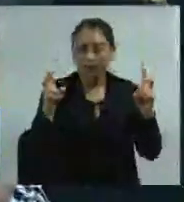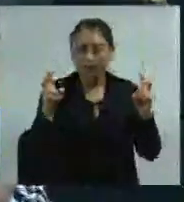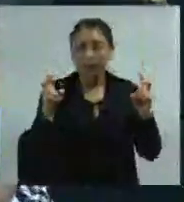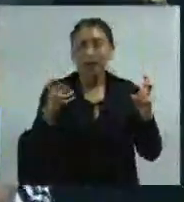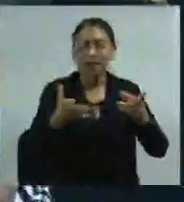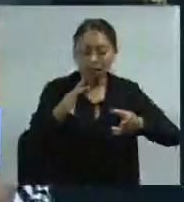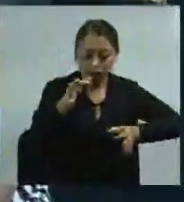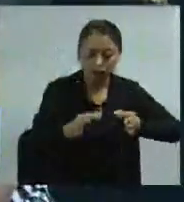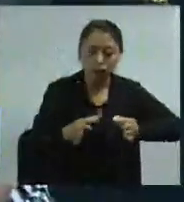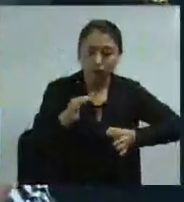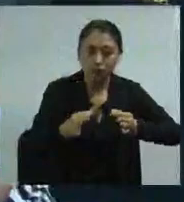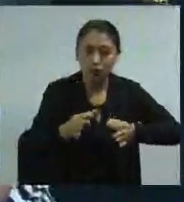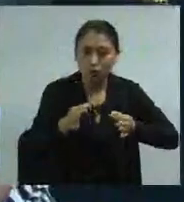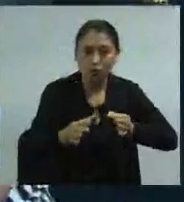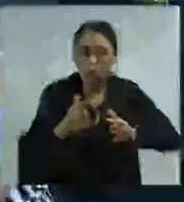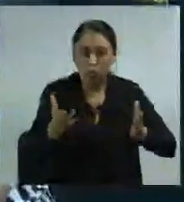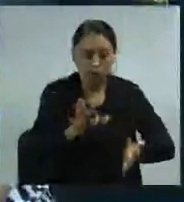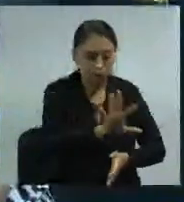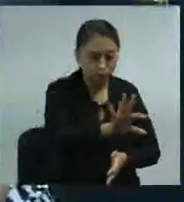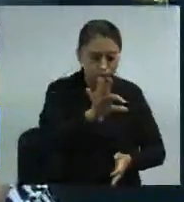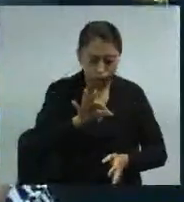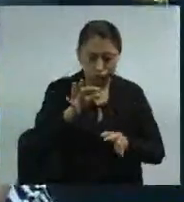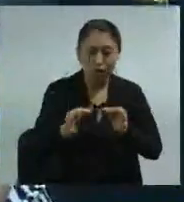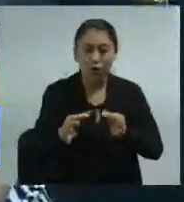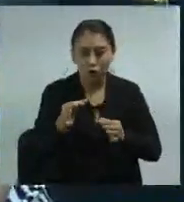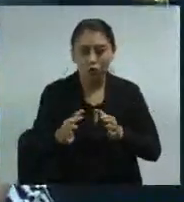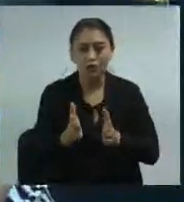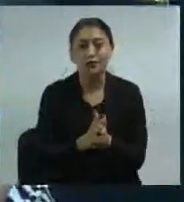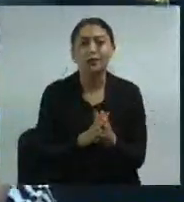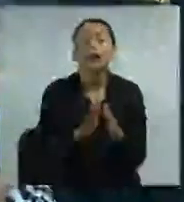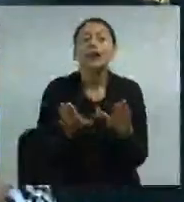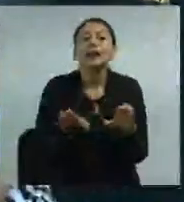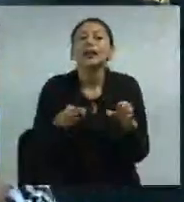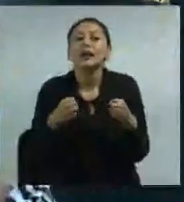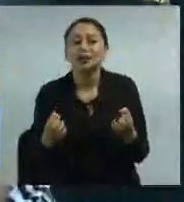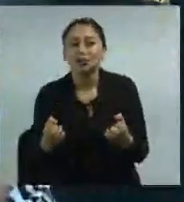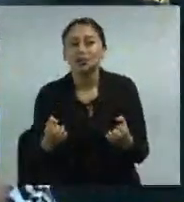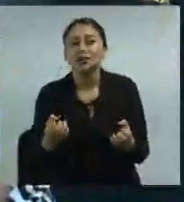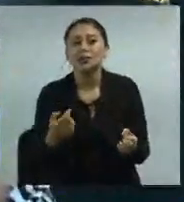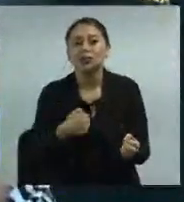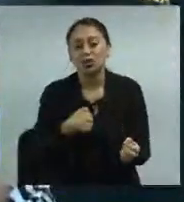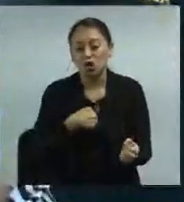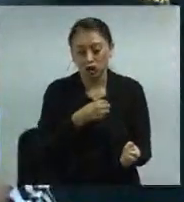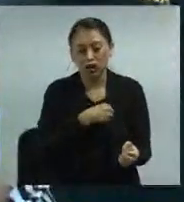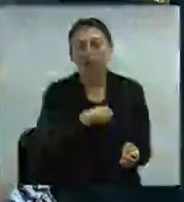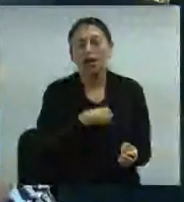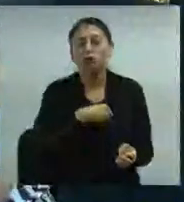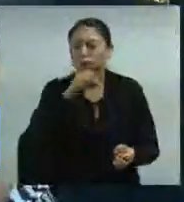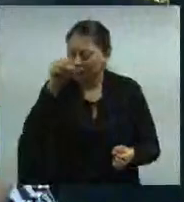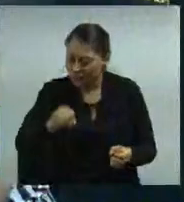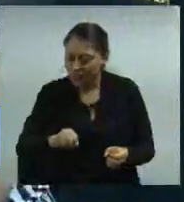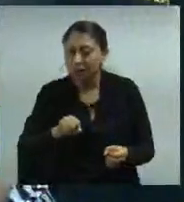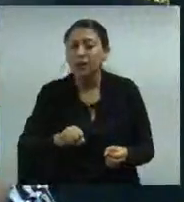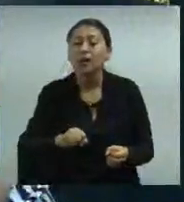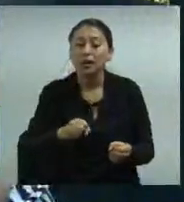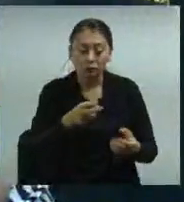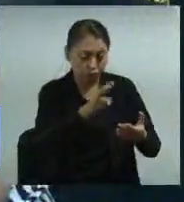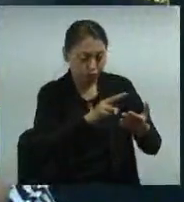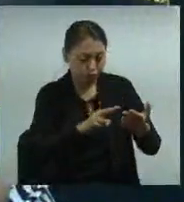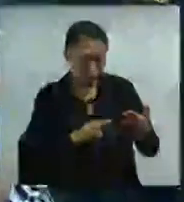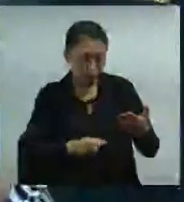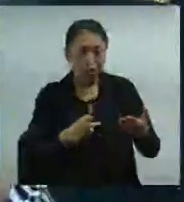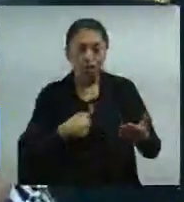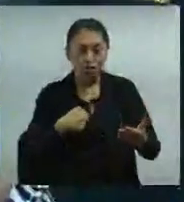cortes, en el tema de elección de cortes. Así que me gustaría que la pudiéramos leer. Yo le pedí a todos